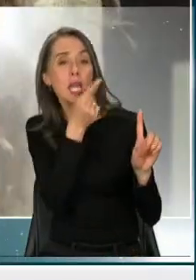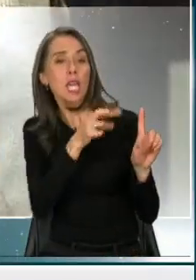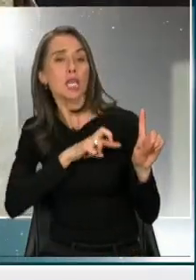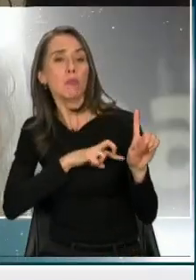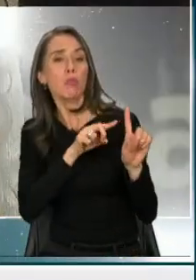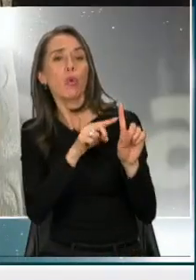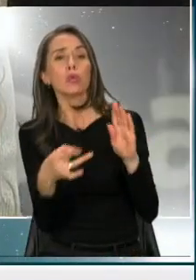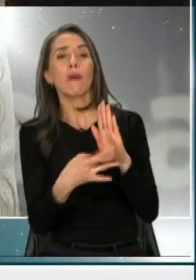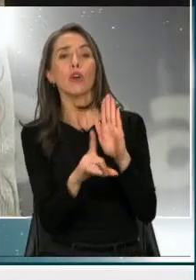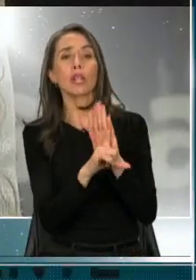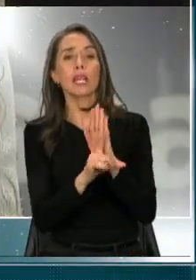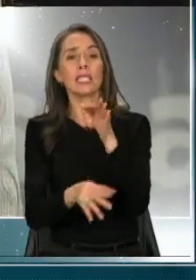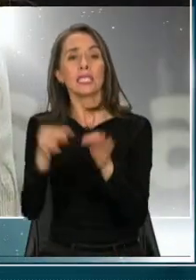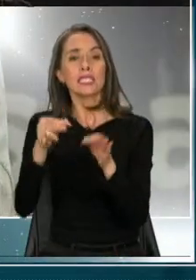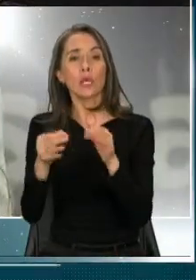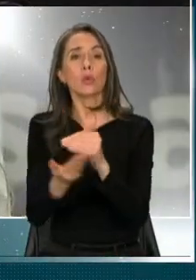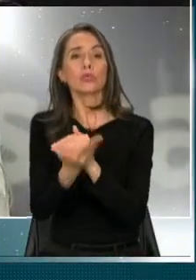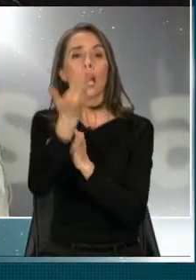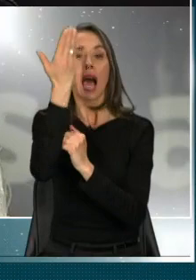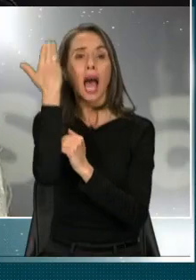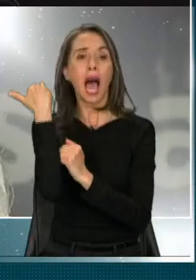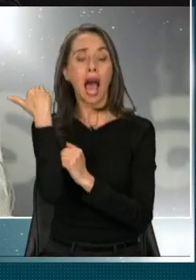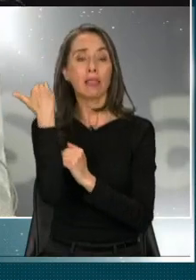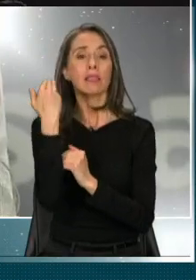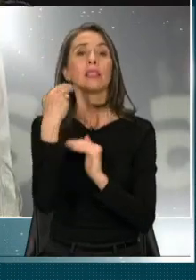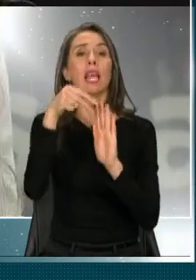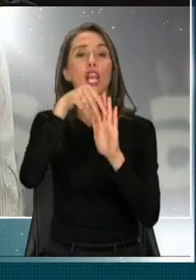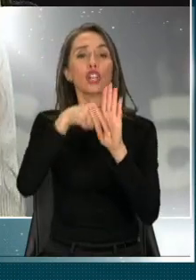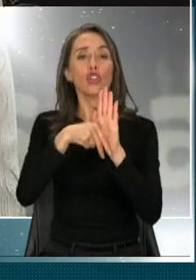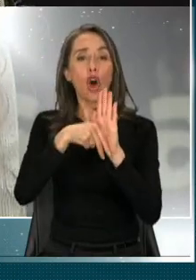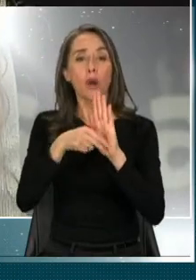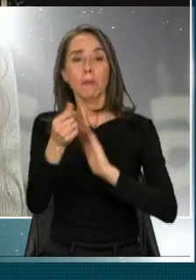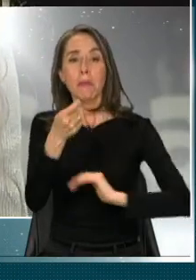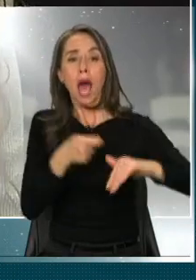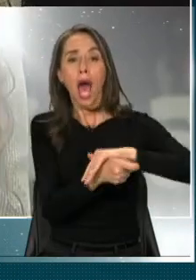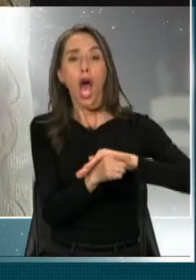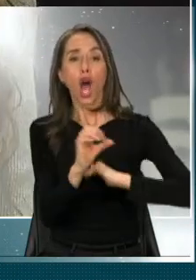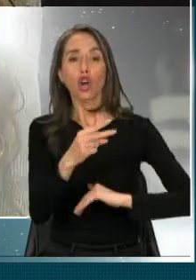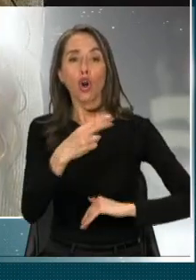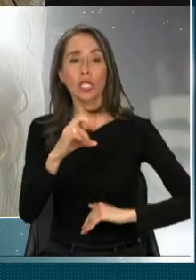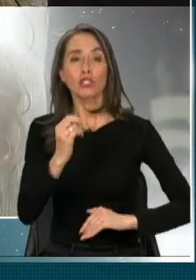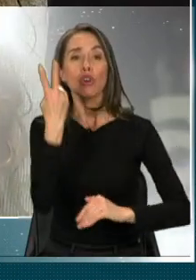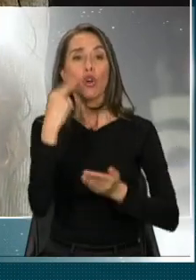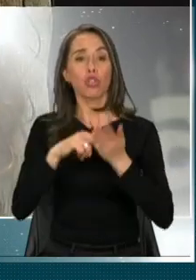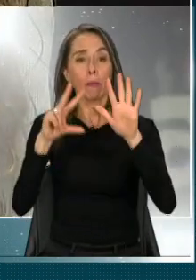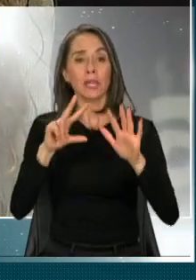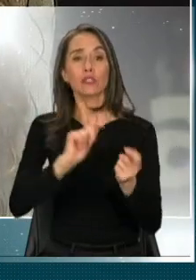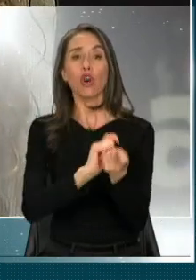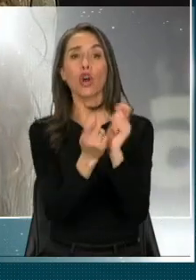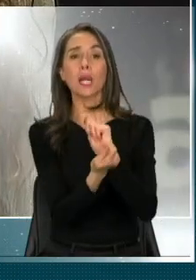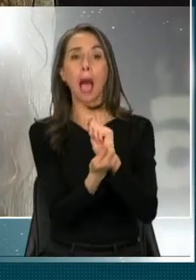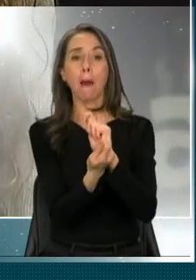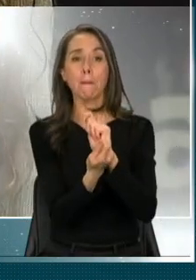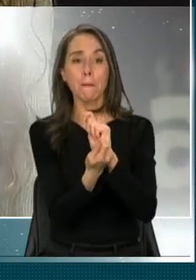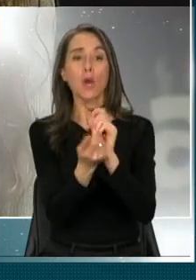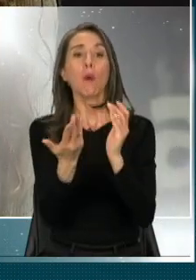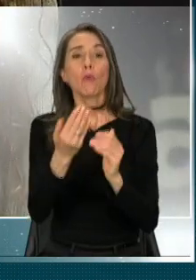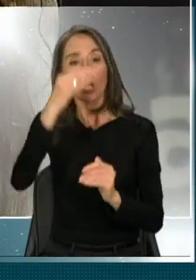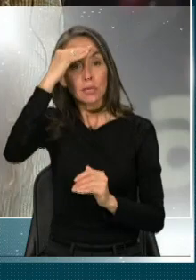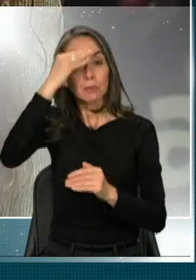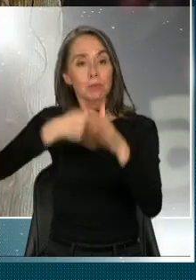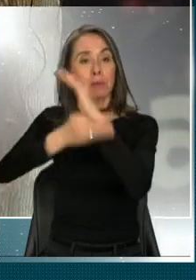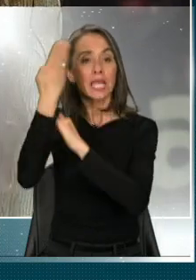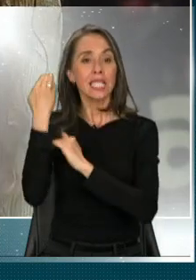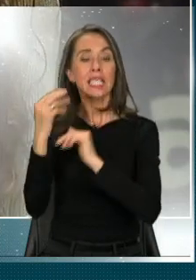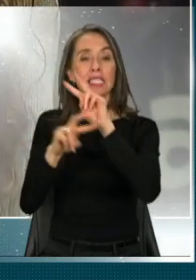se juzga con las antiguas normas del cohecho este delito fue modificado el año 2018 justamente a partir de la experiencia que